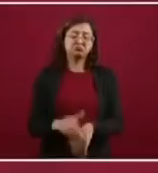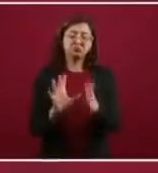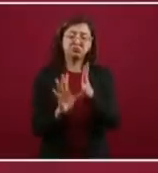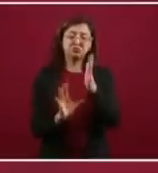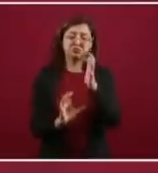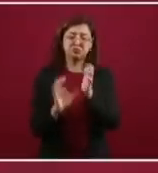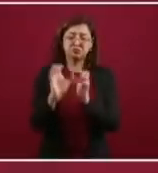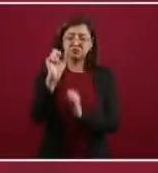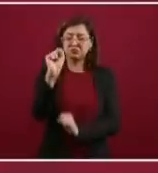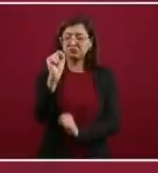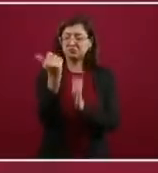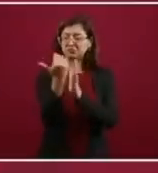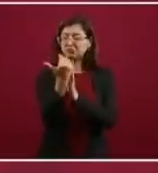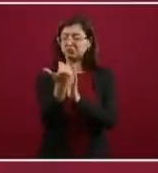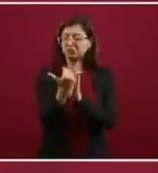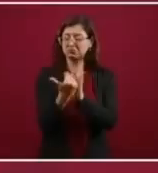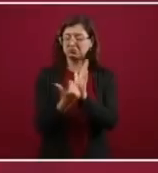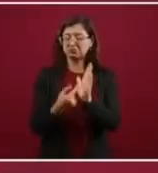Es mejor